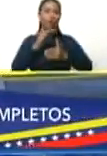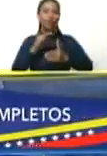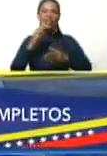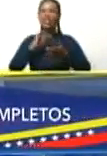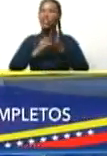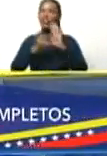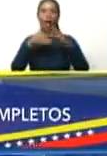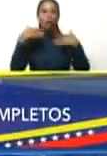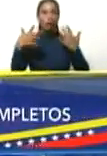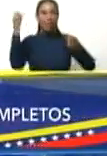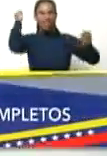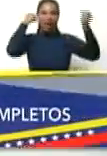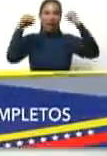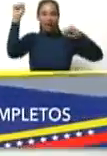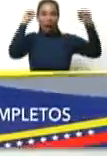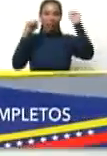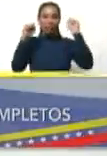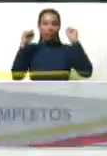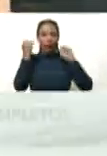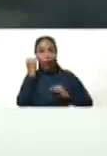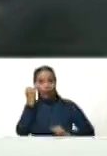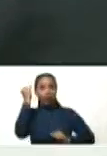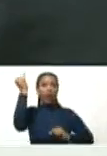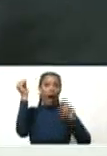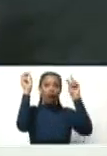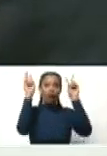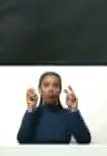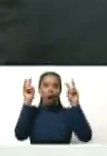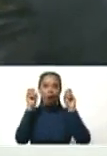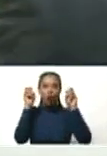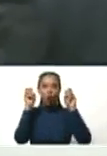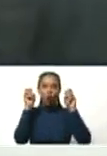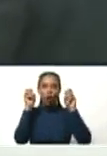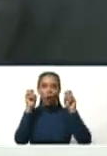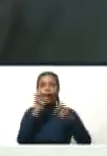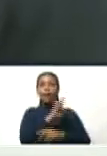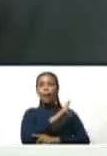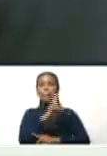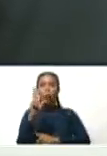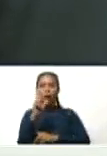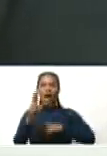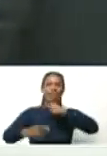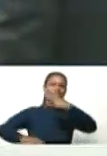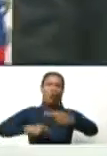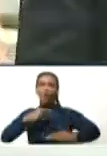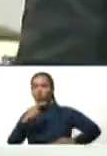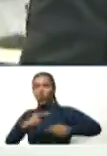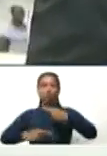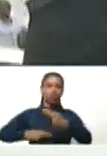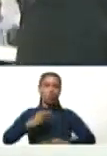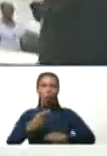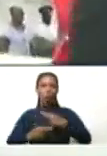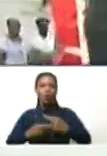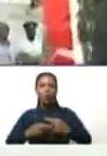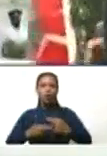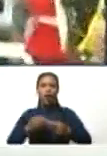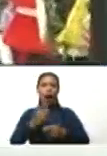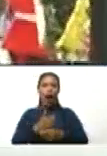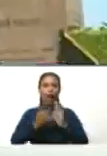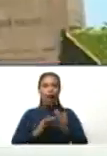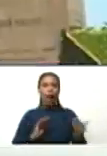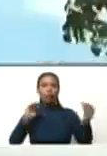rebeldía, es la creación, es el republicanismo revolucionario, presocialista.